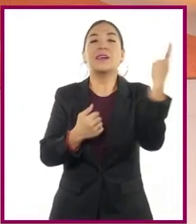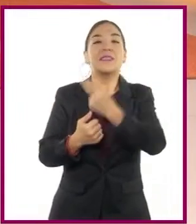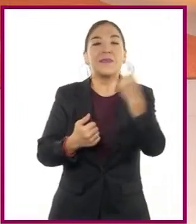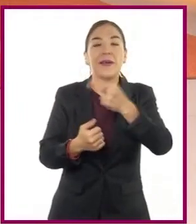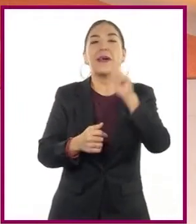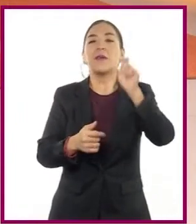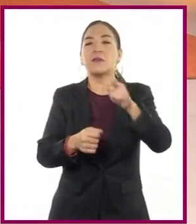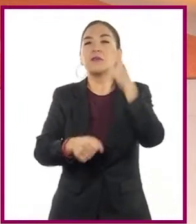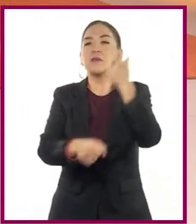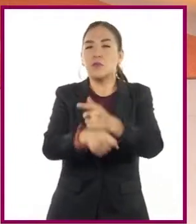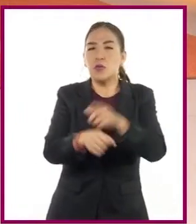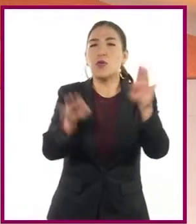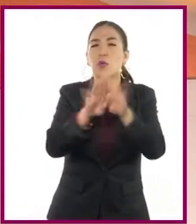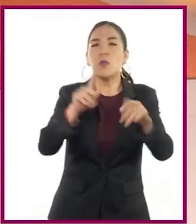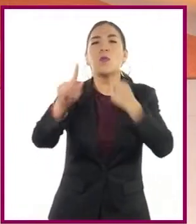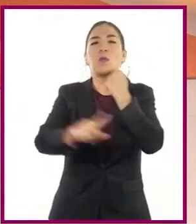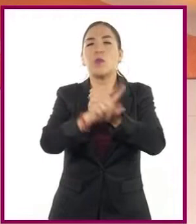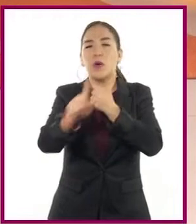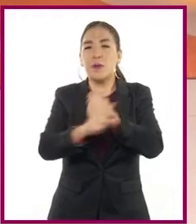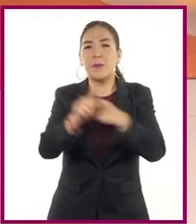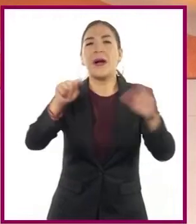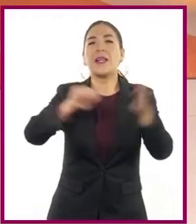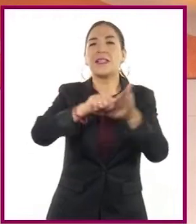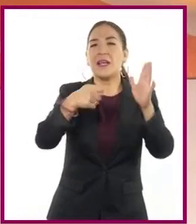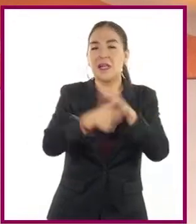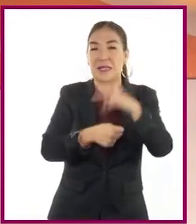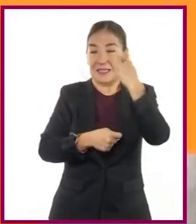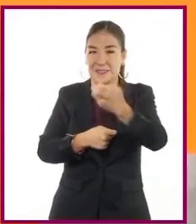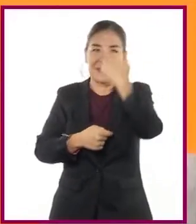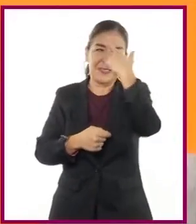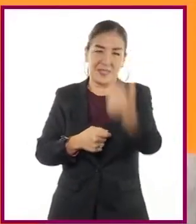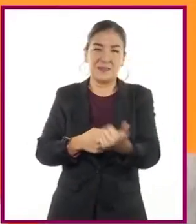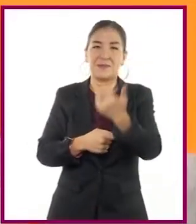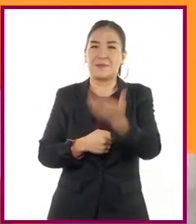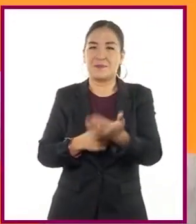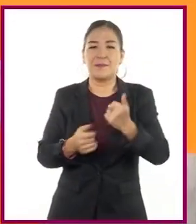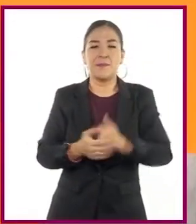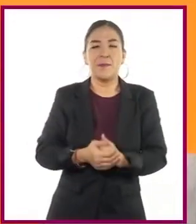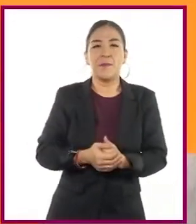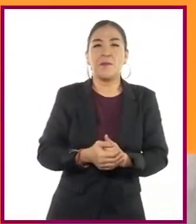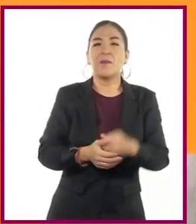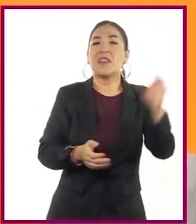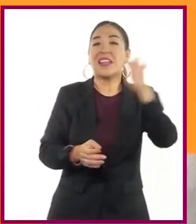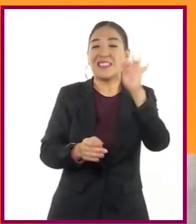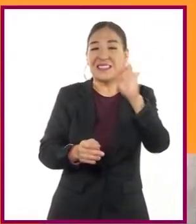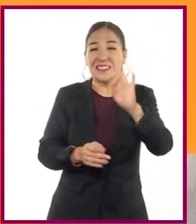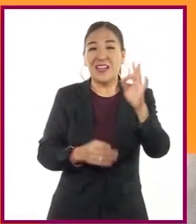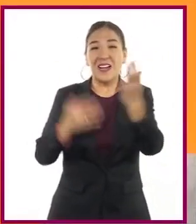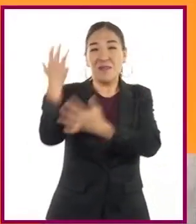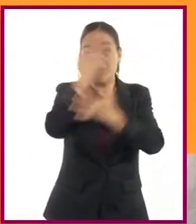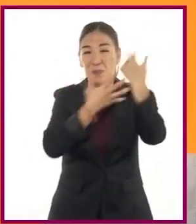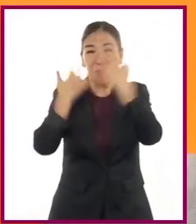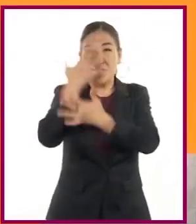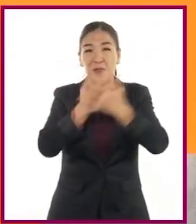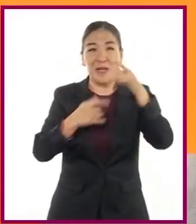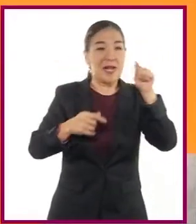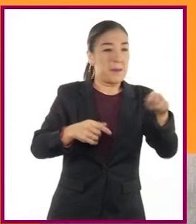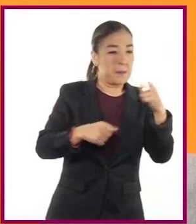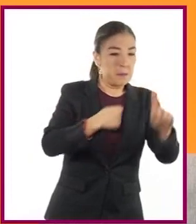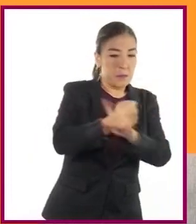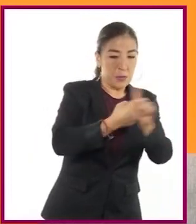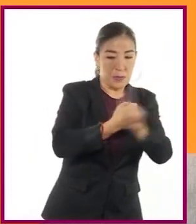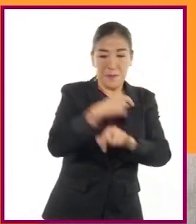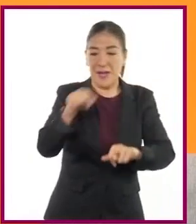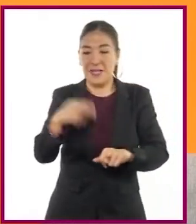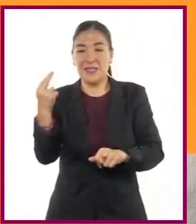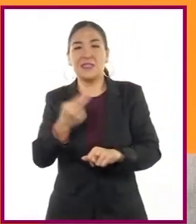necesidades y plantear problemas técnicos derivados de ellas. Si se confunde será complicado, pero con nuestro